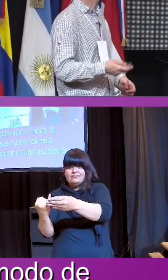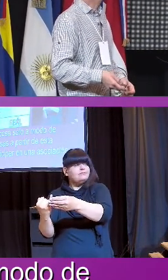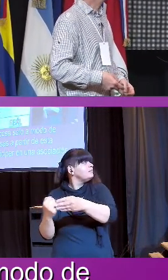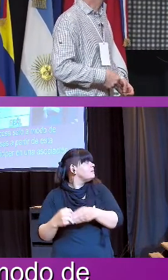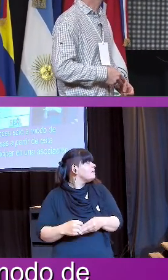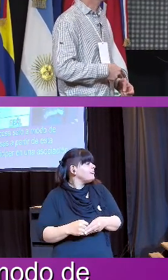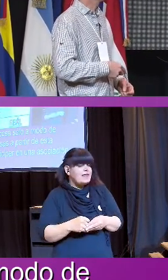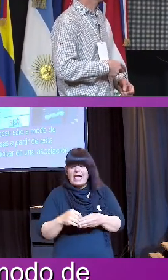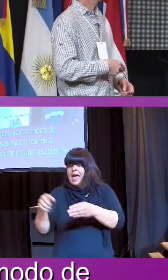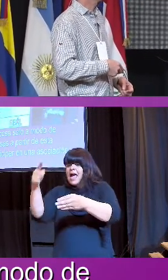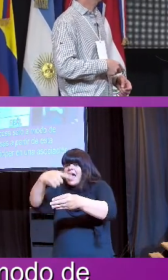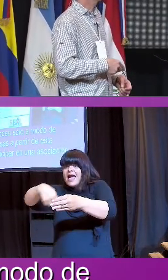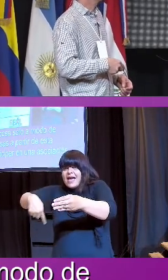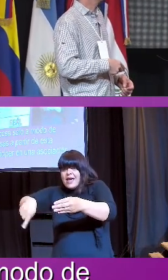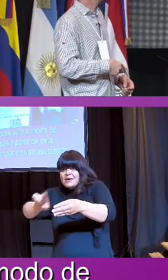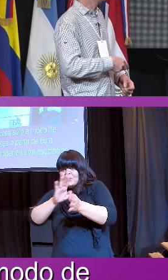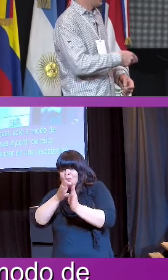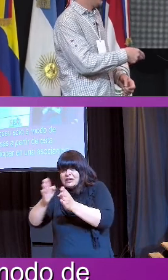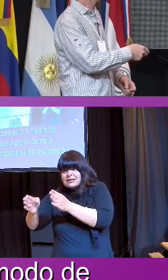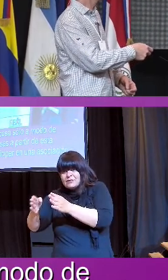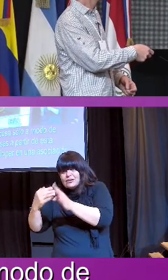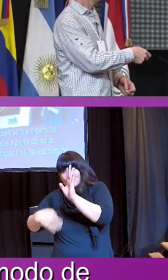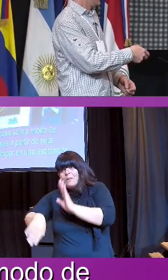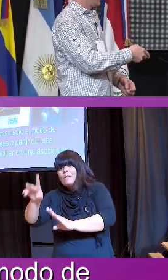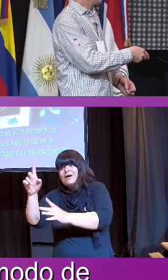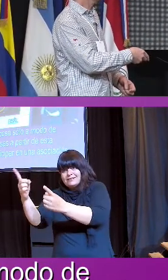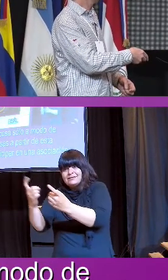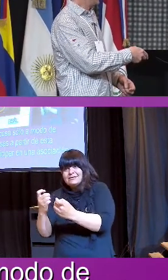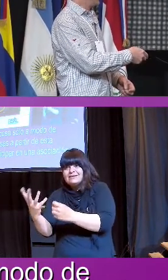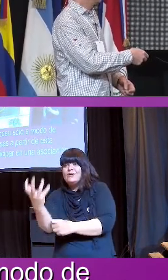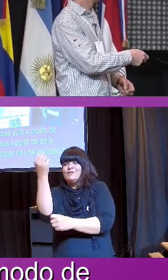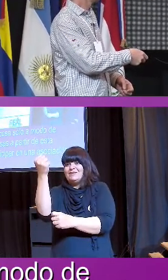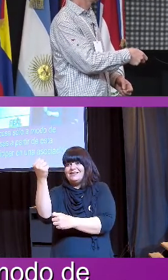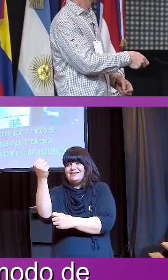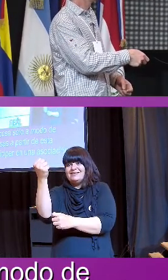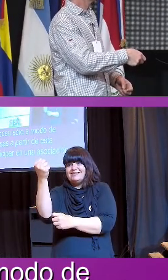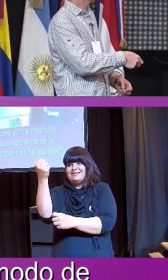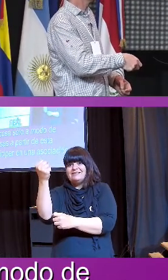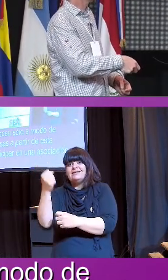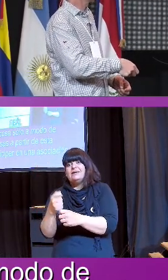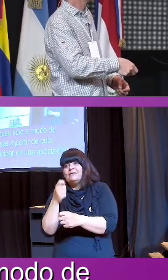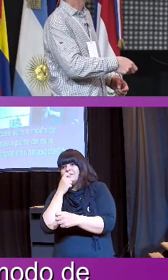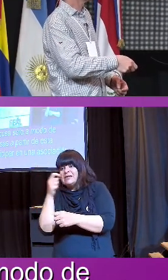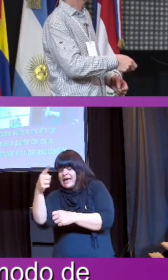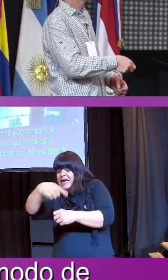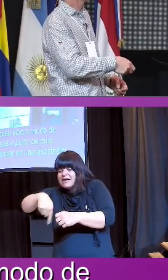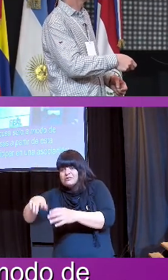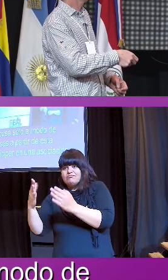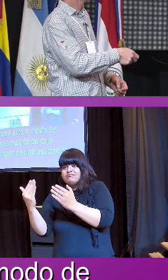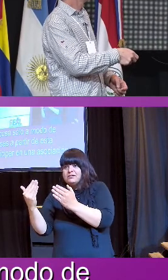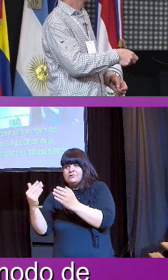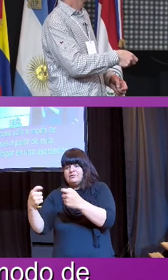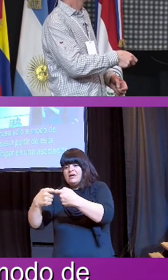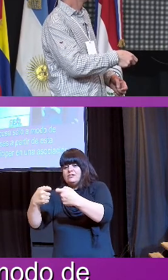más tratamientos en general, ¿sí? El 56% recibe 3 o más tratamientos,